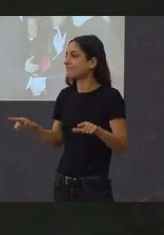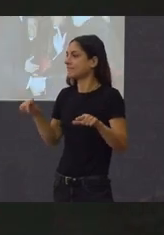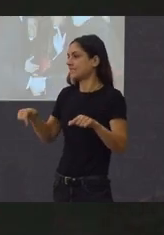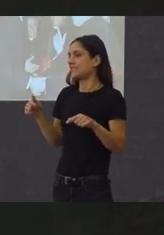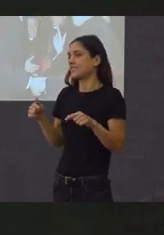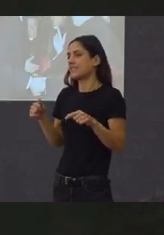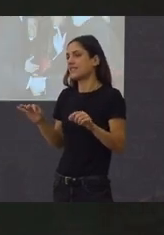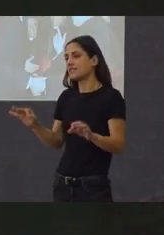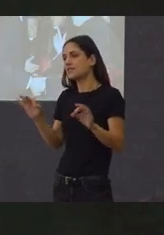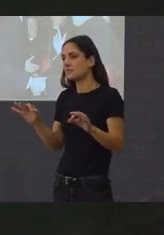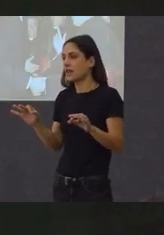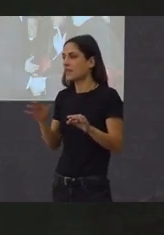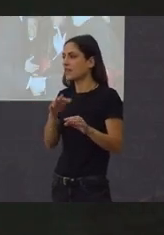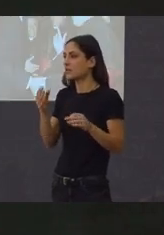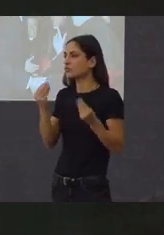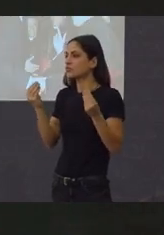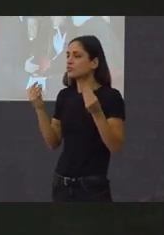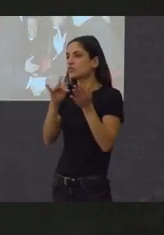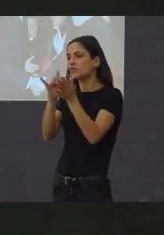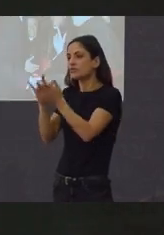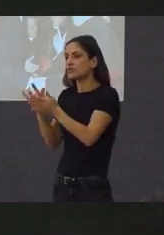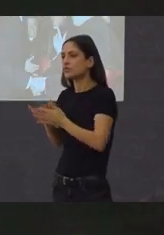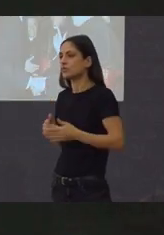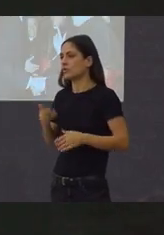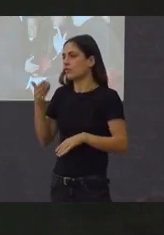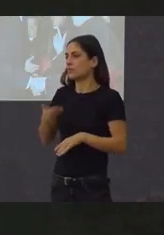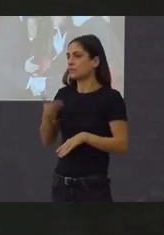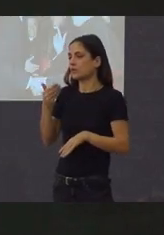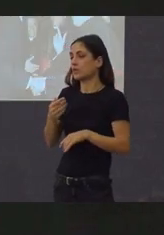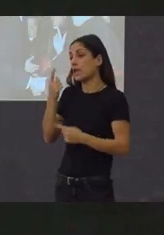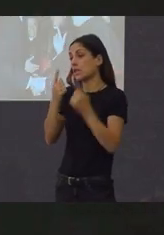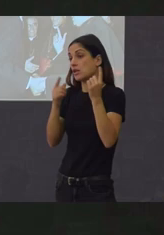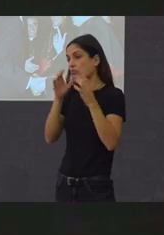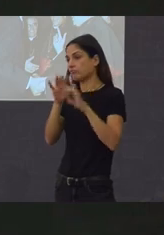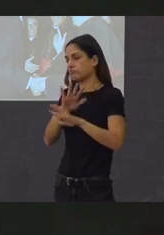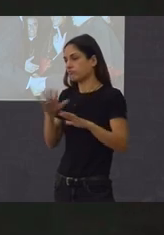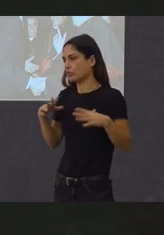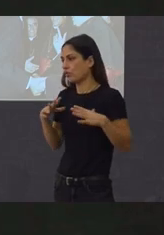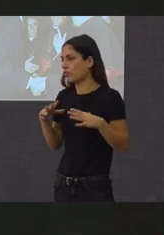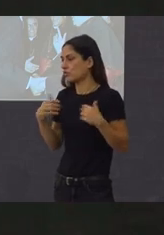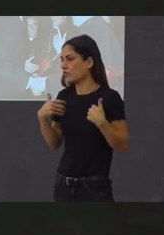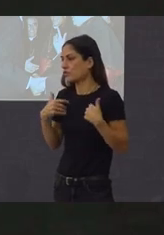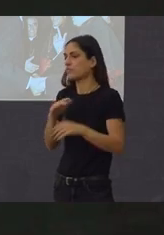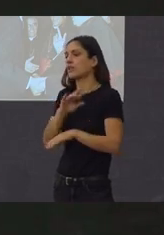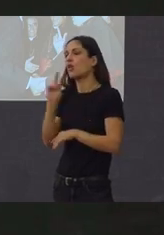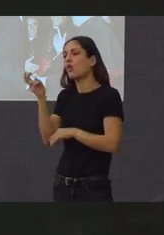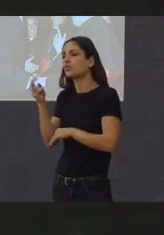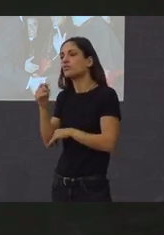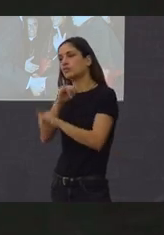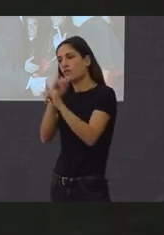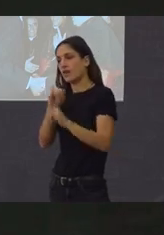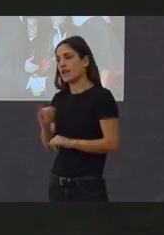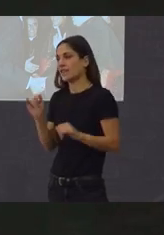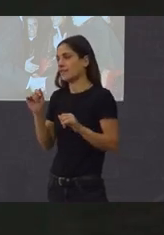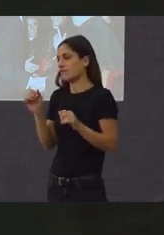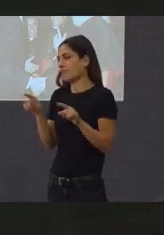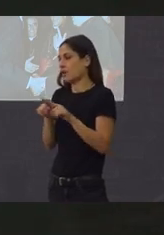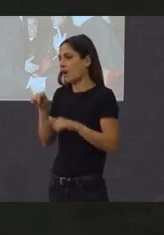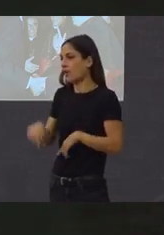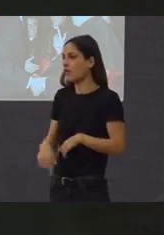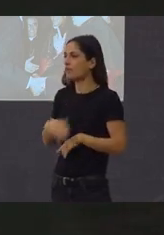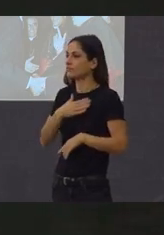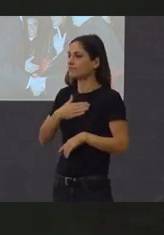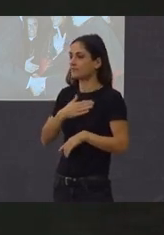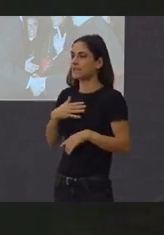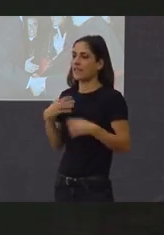con moitos feitos importantes, algúns deles moi trágicos e outros felices como de hoxe, non? Entón, bueno, pois un placer compartilo con